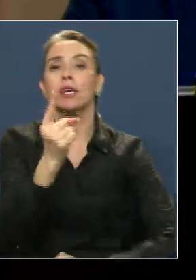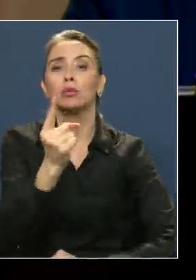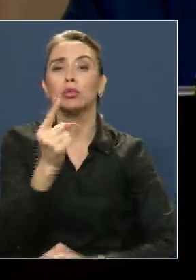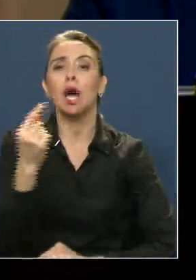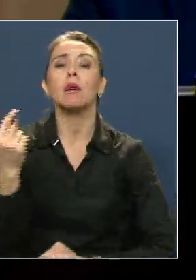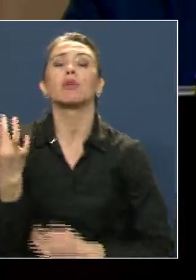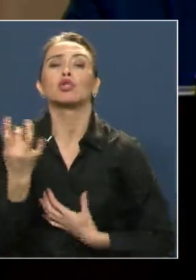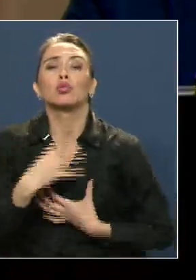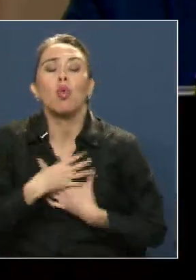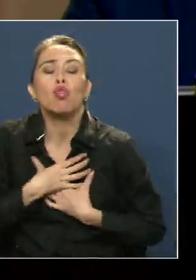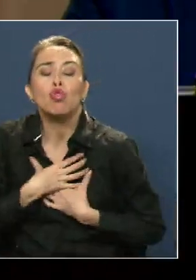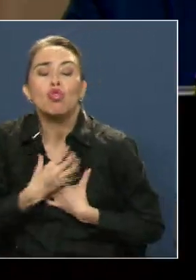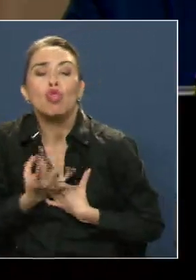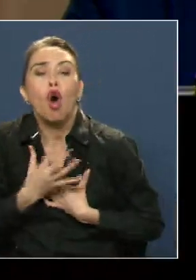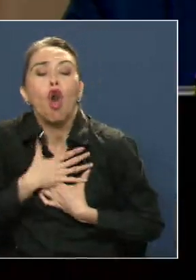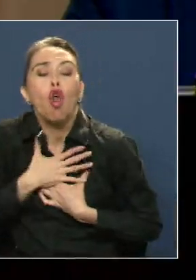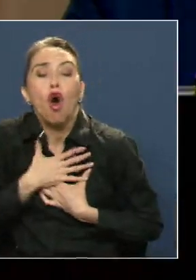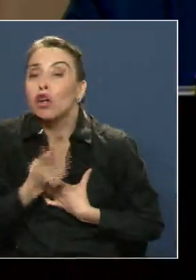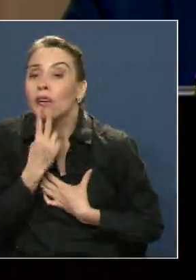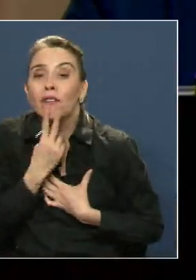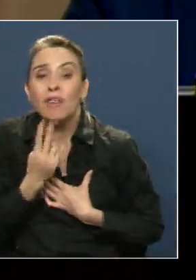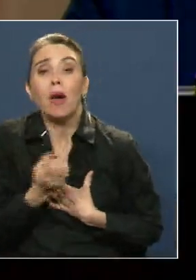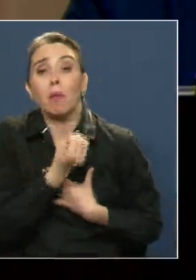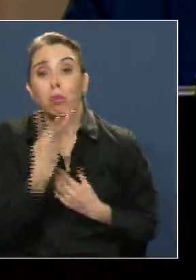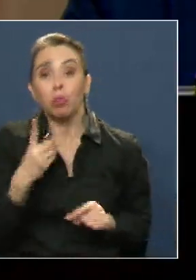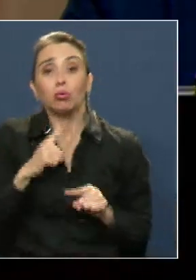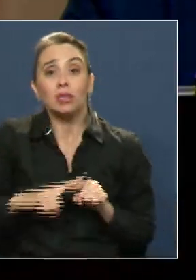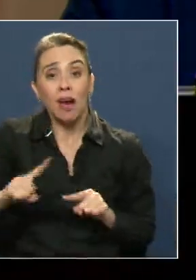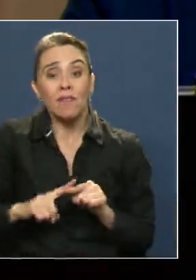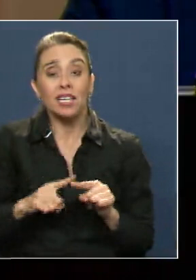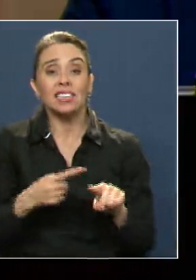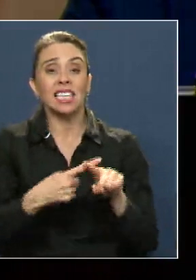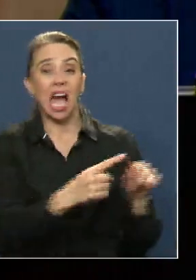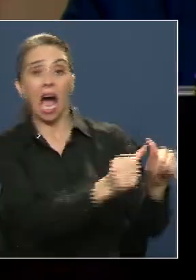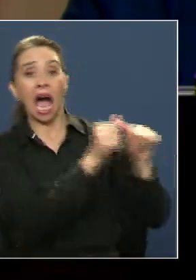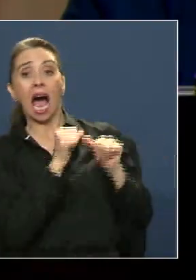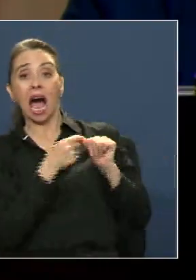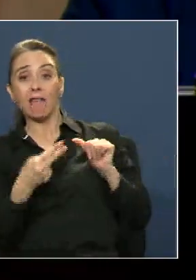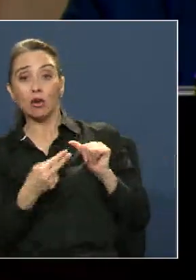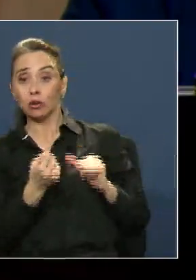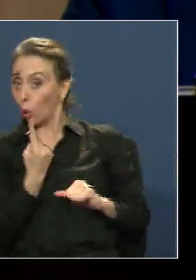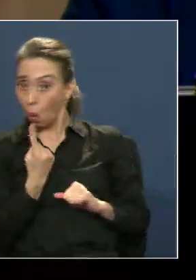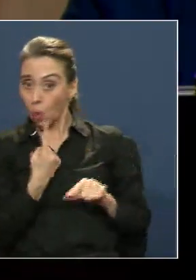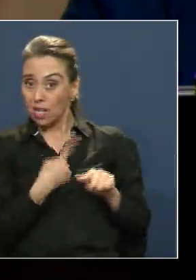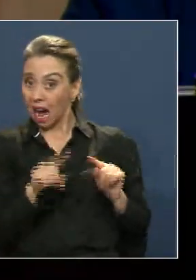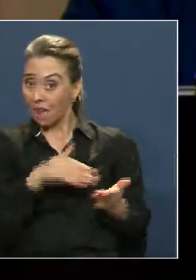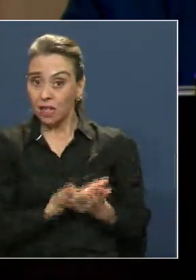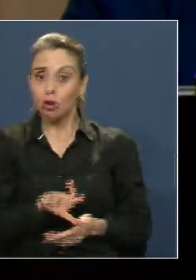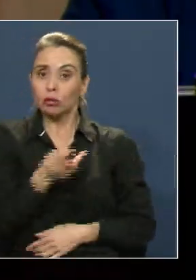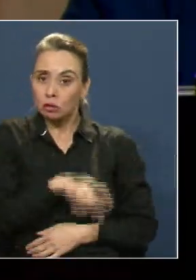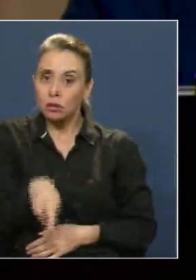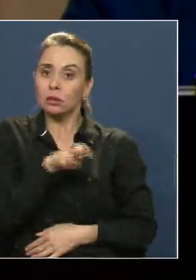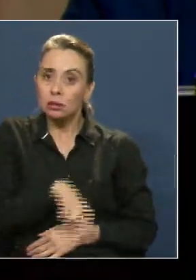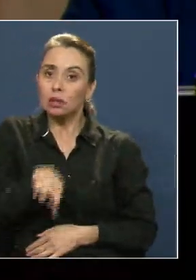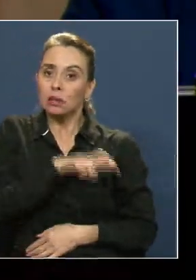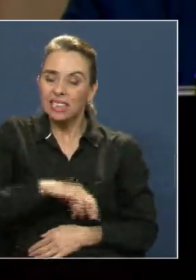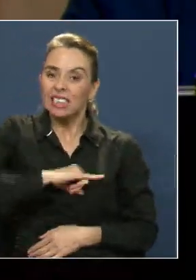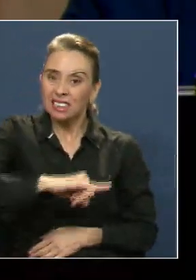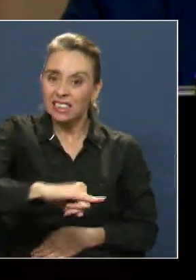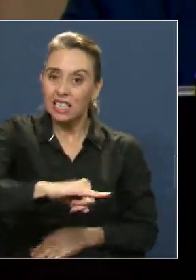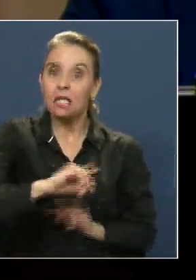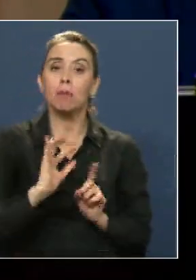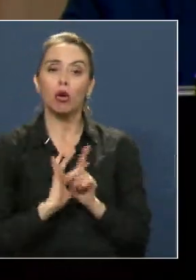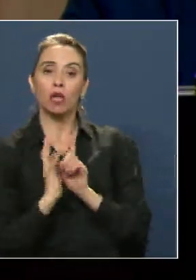vivido, considerando que muchas veces los abusos no son aislados, sino constantes en un ambiente